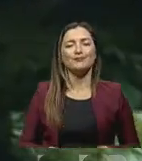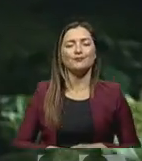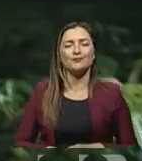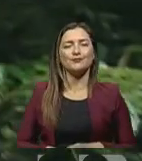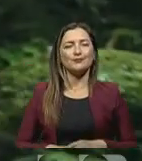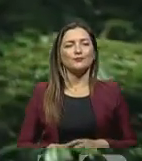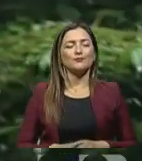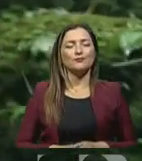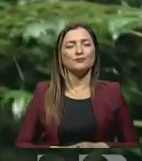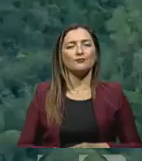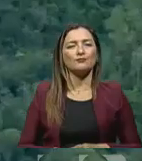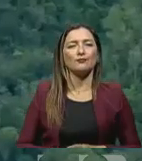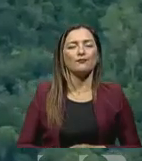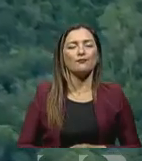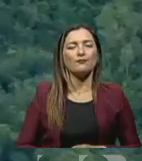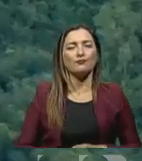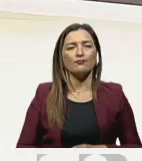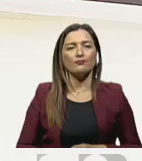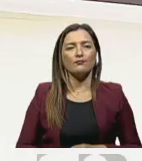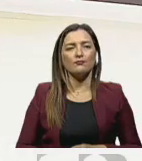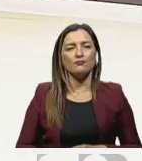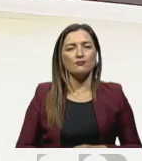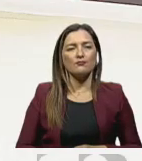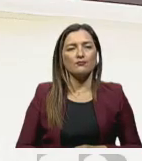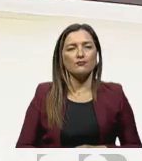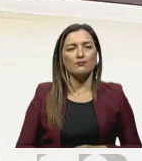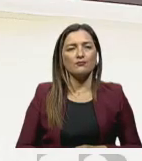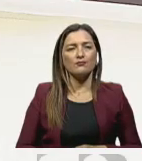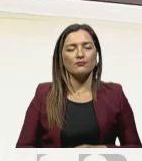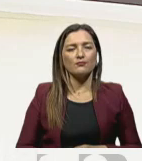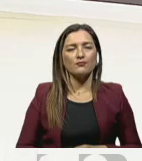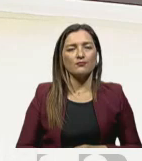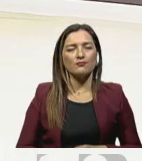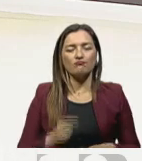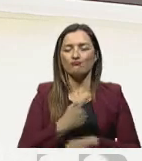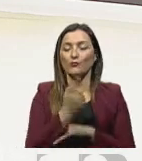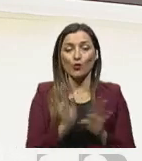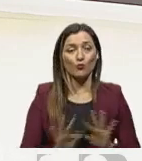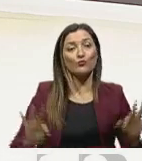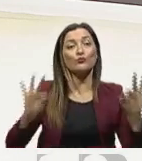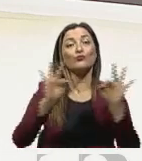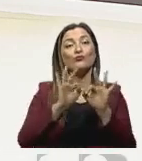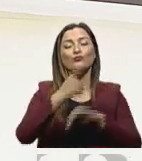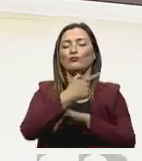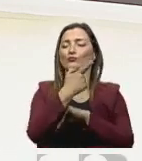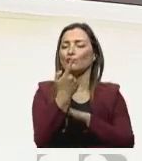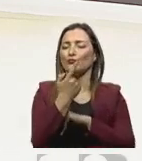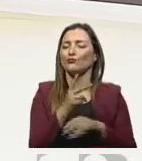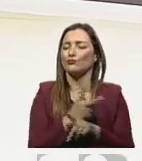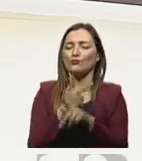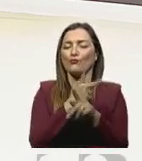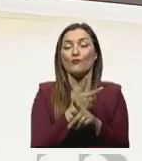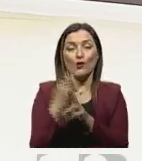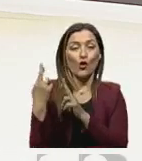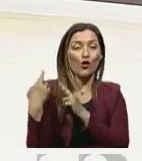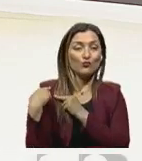en Quito Pablo guerra báez 24 horas sin duda alguna Qué día tan importante este día del hábitat pero también que